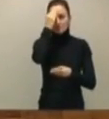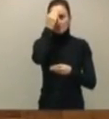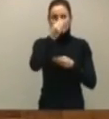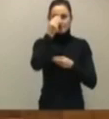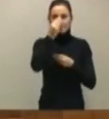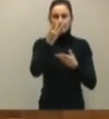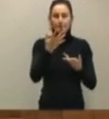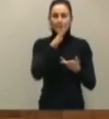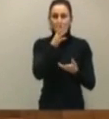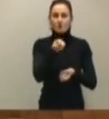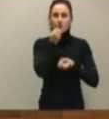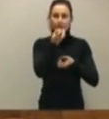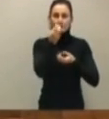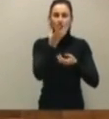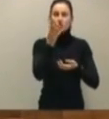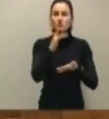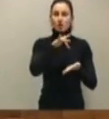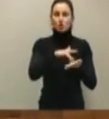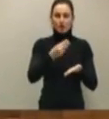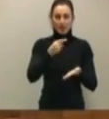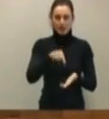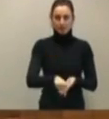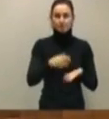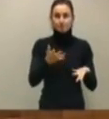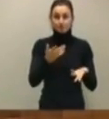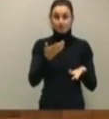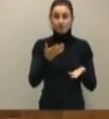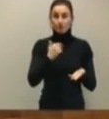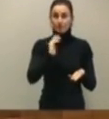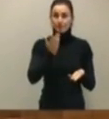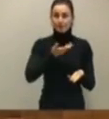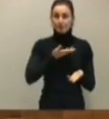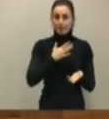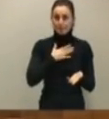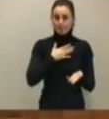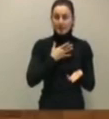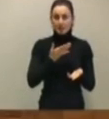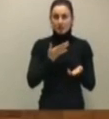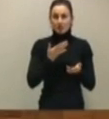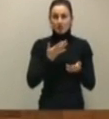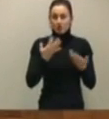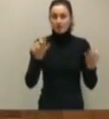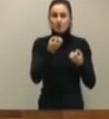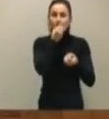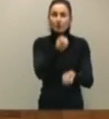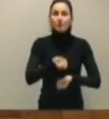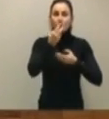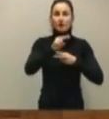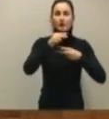algunas manifestaciones que se han vertido aquí y que me han concernido expresamente y que forzosamente tengo que contestar.